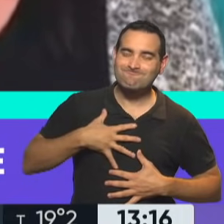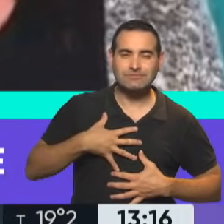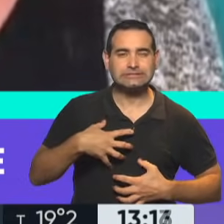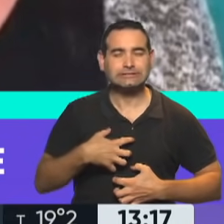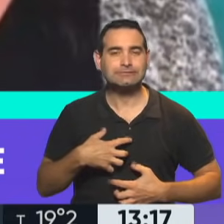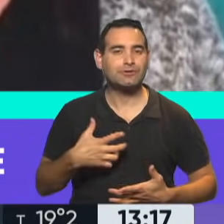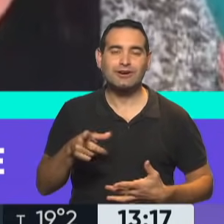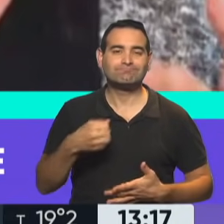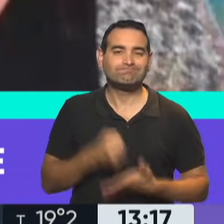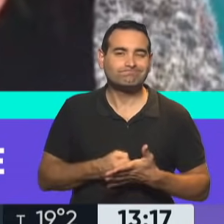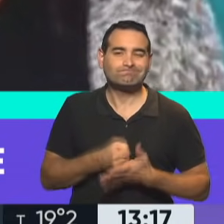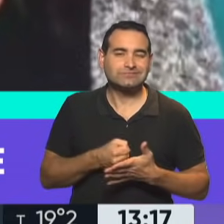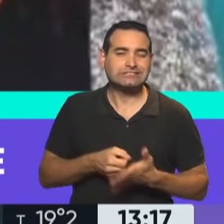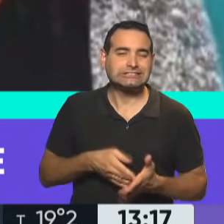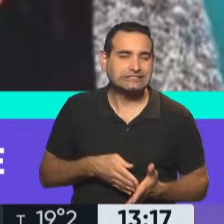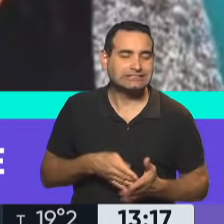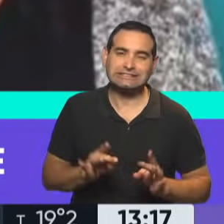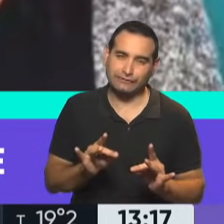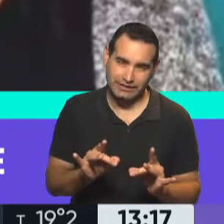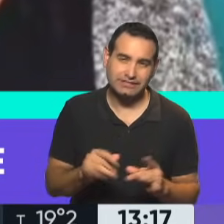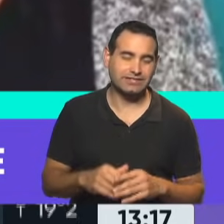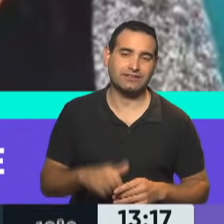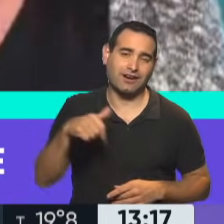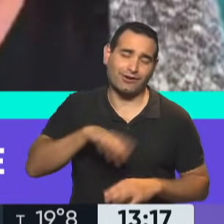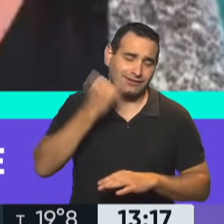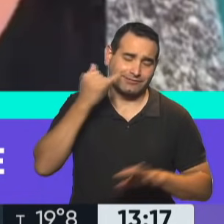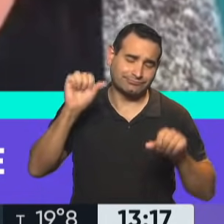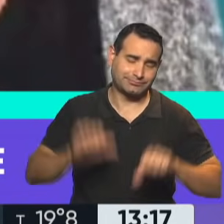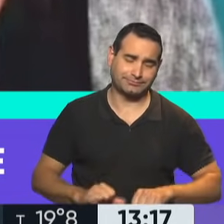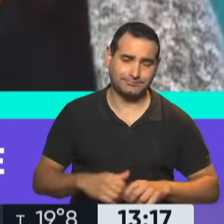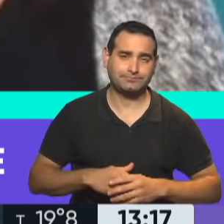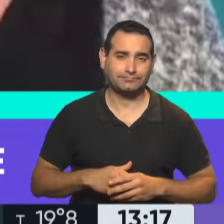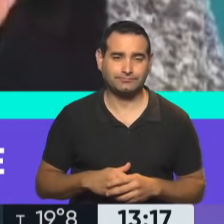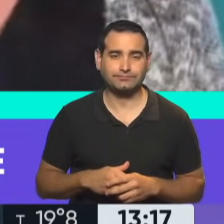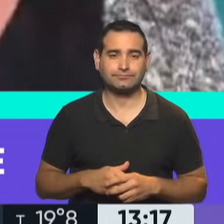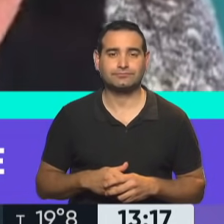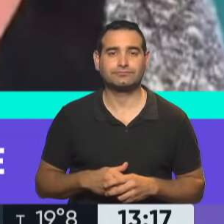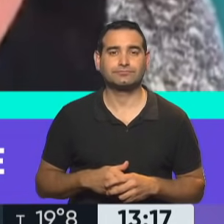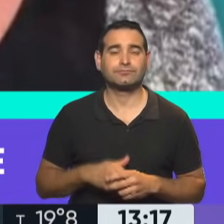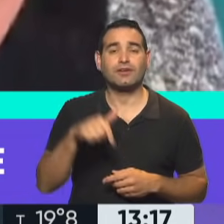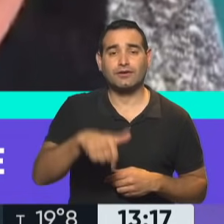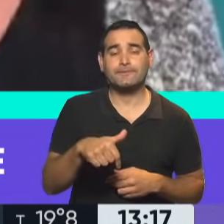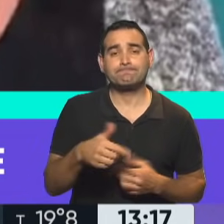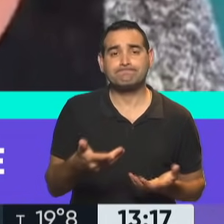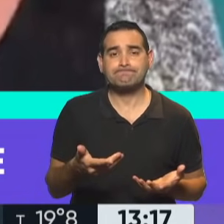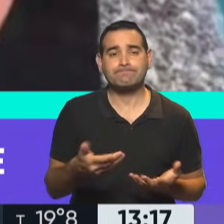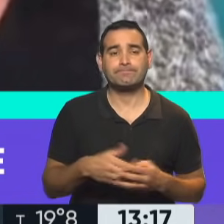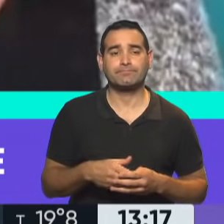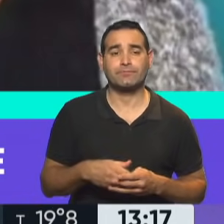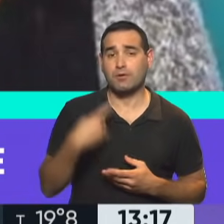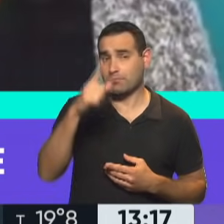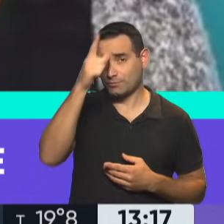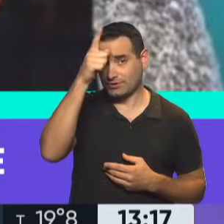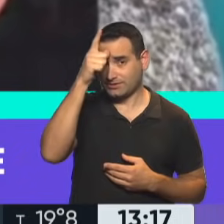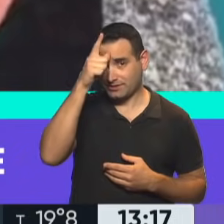quiere pero no puede y que las cosas se han ido a un desborde como el que estamos comentando en esta situación, donde hay una vez más una página policial